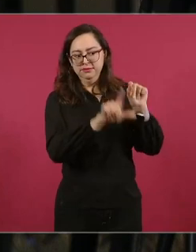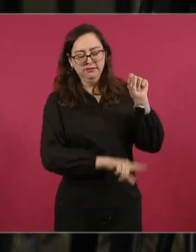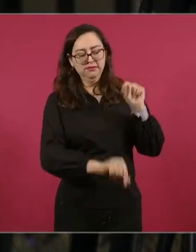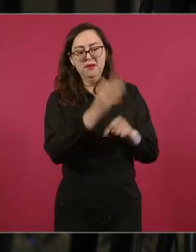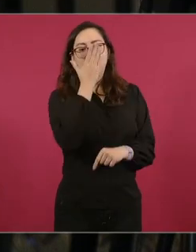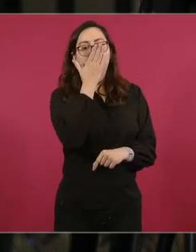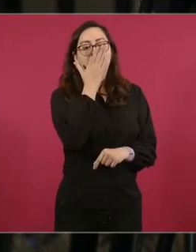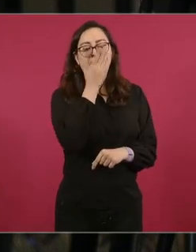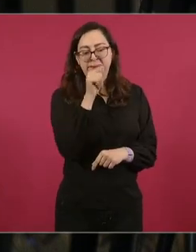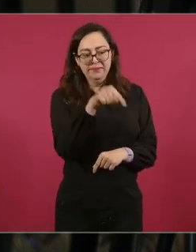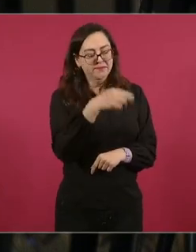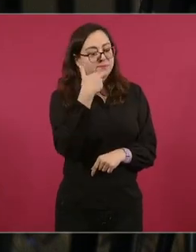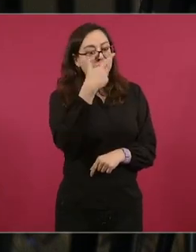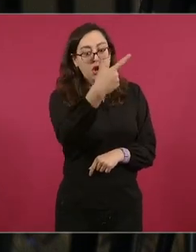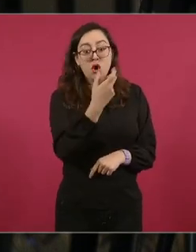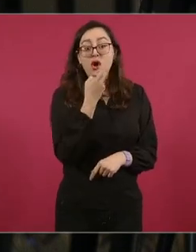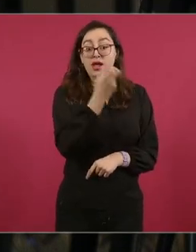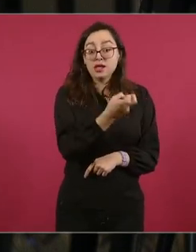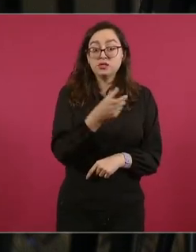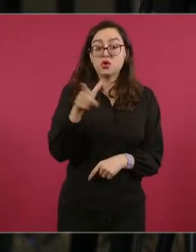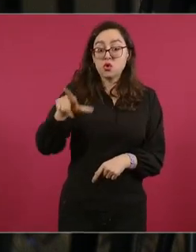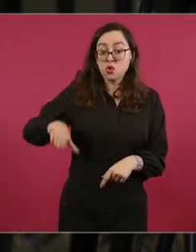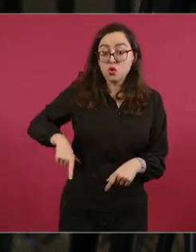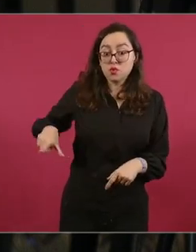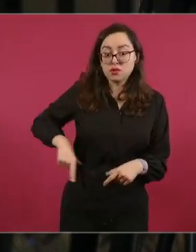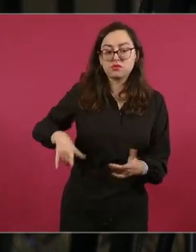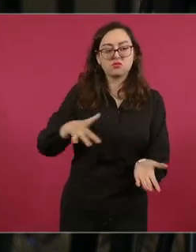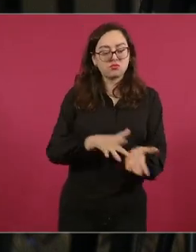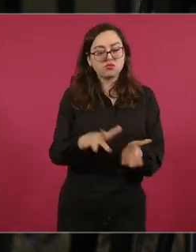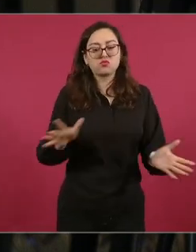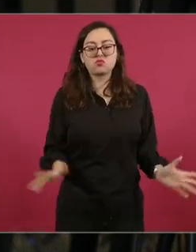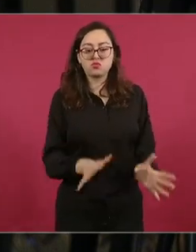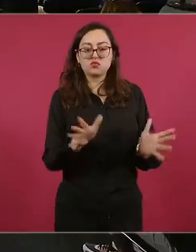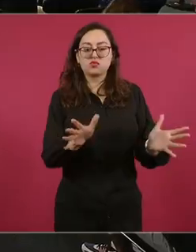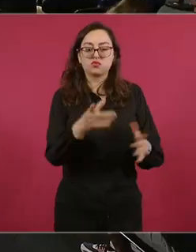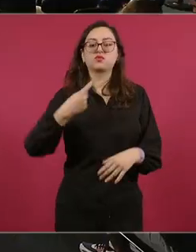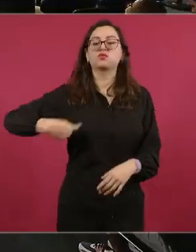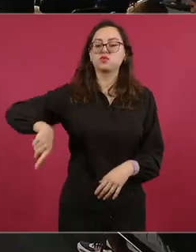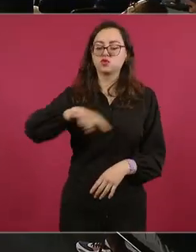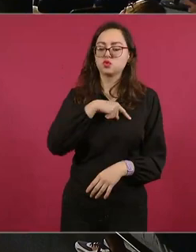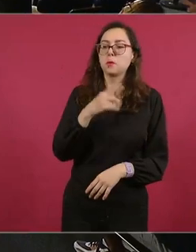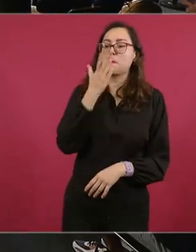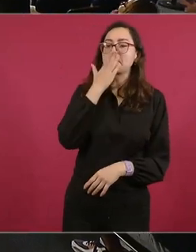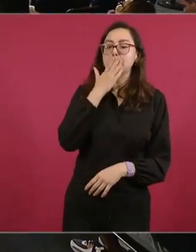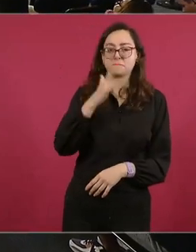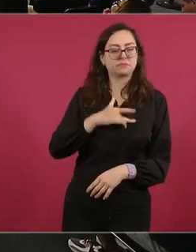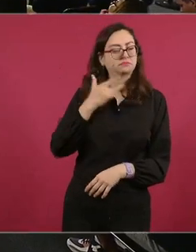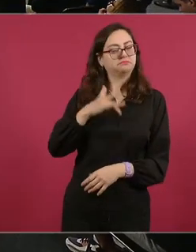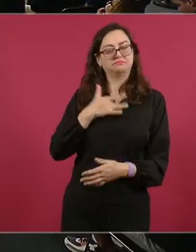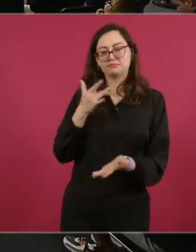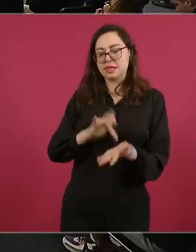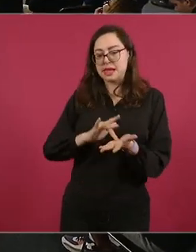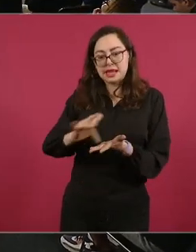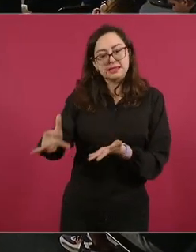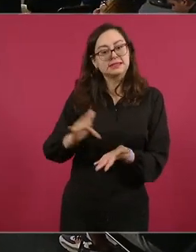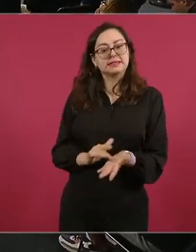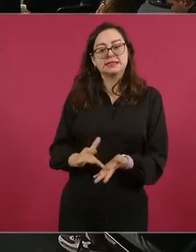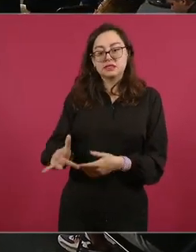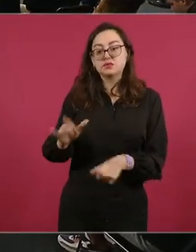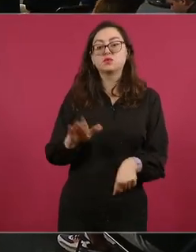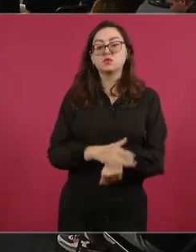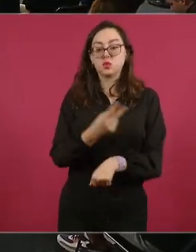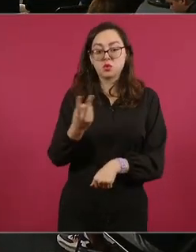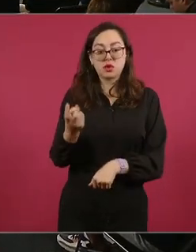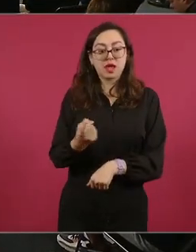empeñado, señor presidente, en impulsar nuestro estado y la verdad es que en Sonora pues sí estamos, reitero yo esta idea de que estamos muy agradecidos porque es de